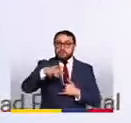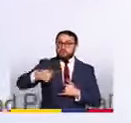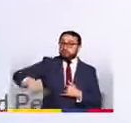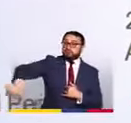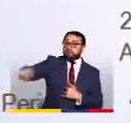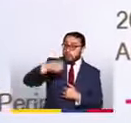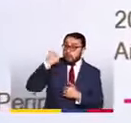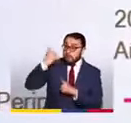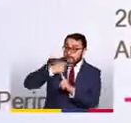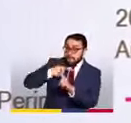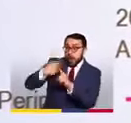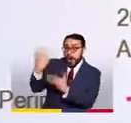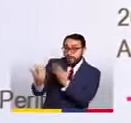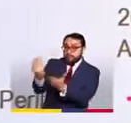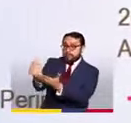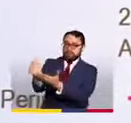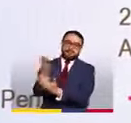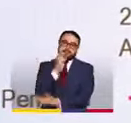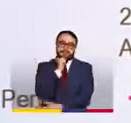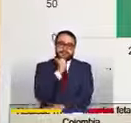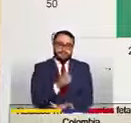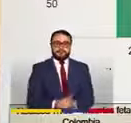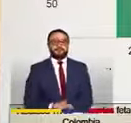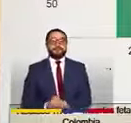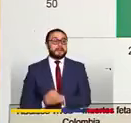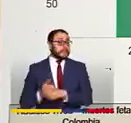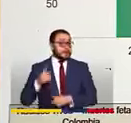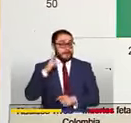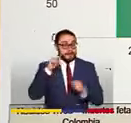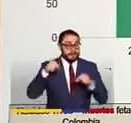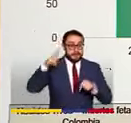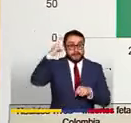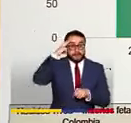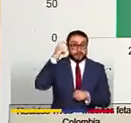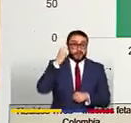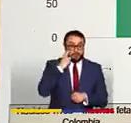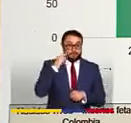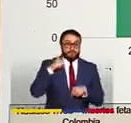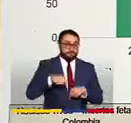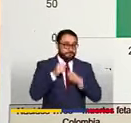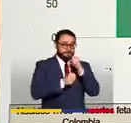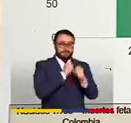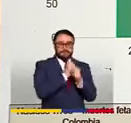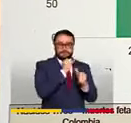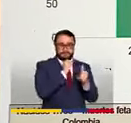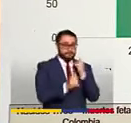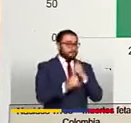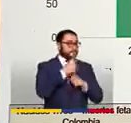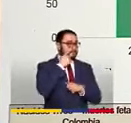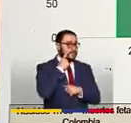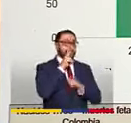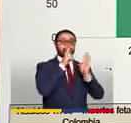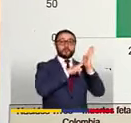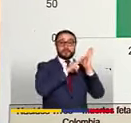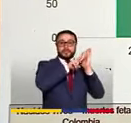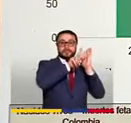esperábamos. Aquí, entonces, en Chocó, año terminado, bajamos de